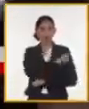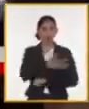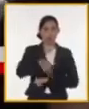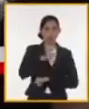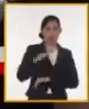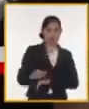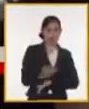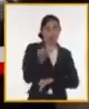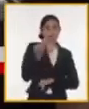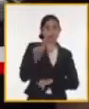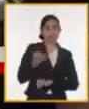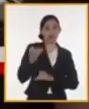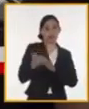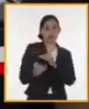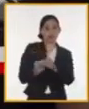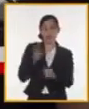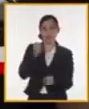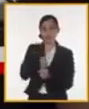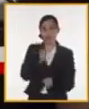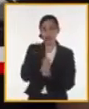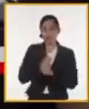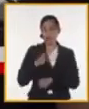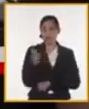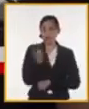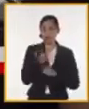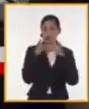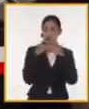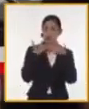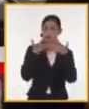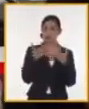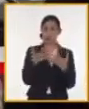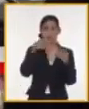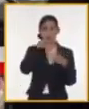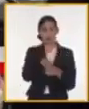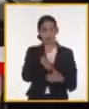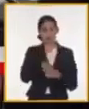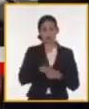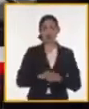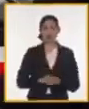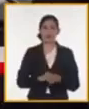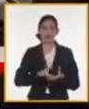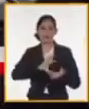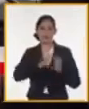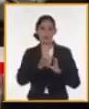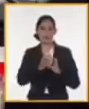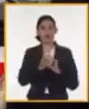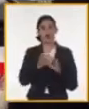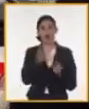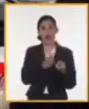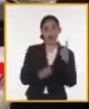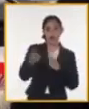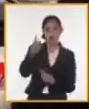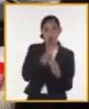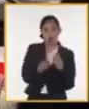de trabajo y que hemos ido perfeccionando nuestras maneras de hacer en ese sentido,